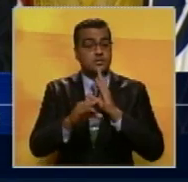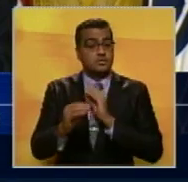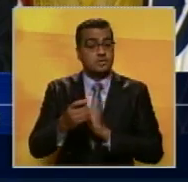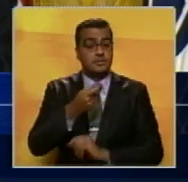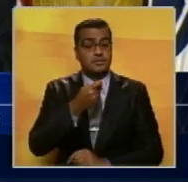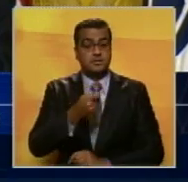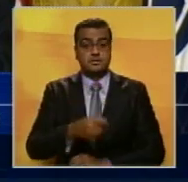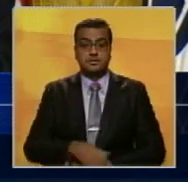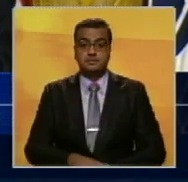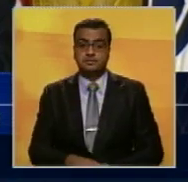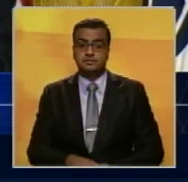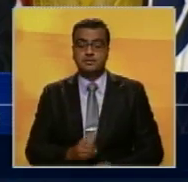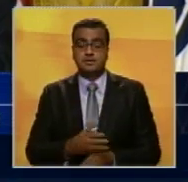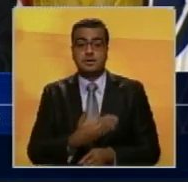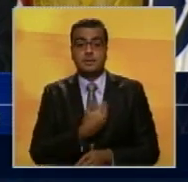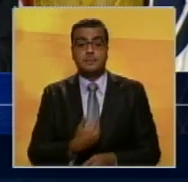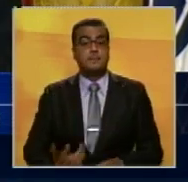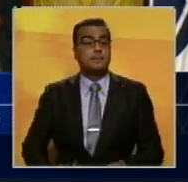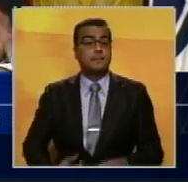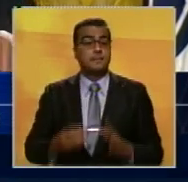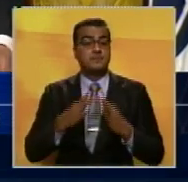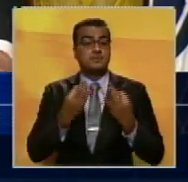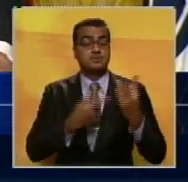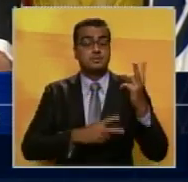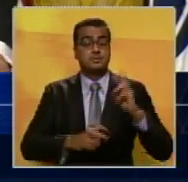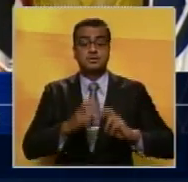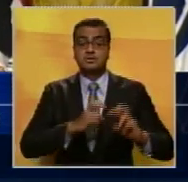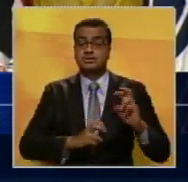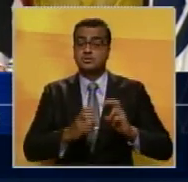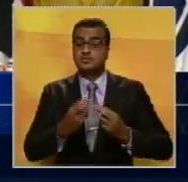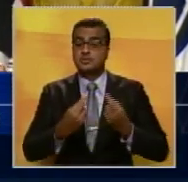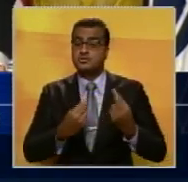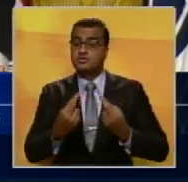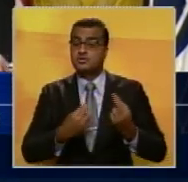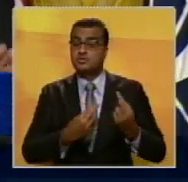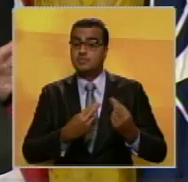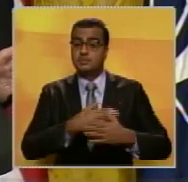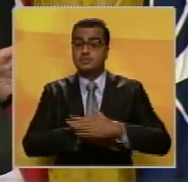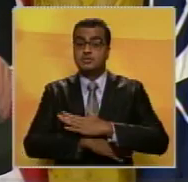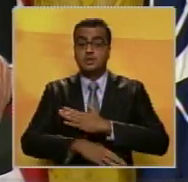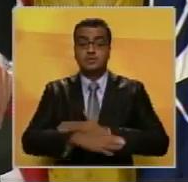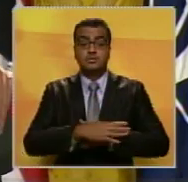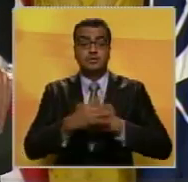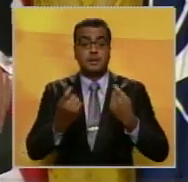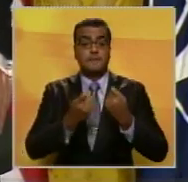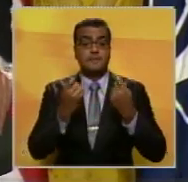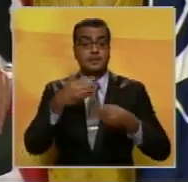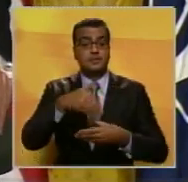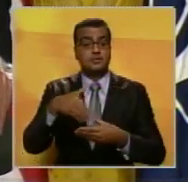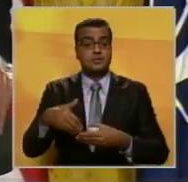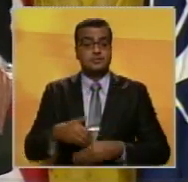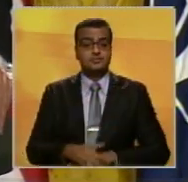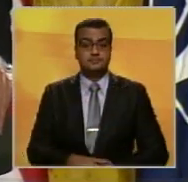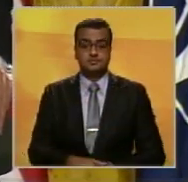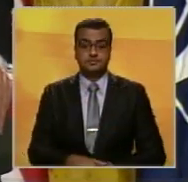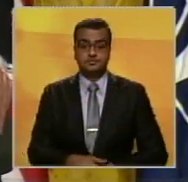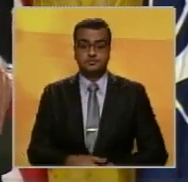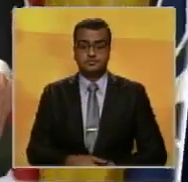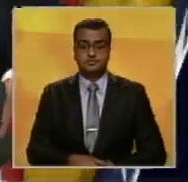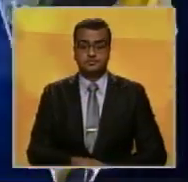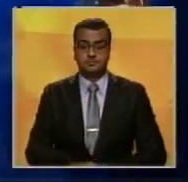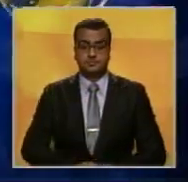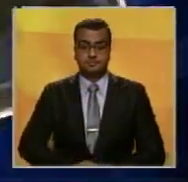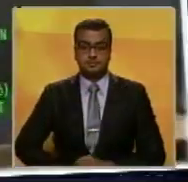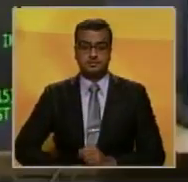la prensa. El ex jefe de la agencia federal investigaba la relación de Rusia con la campaña electoral del mandatario.